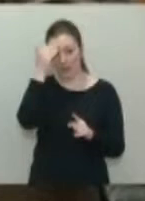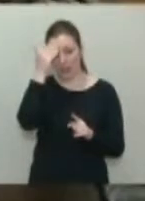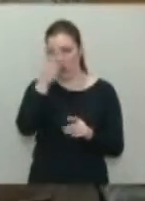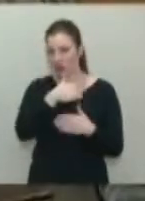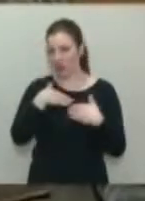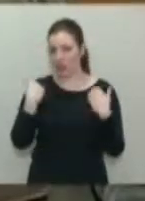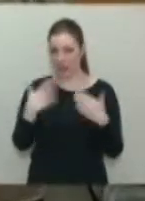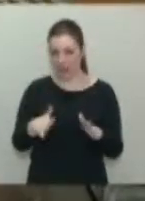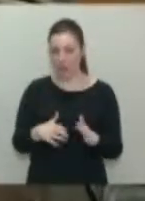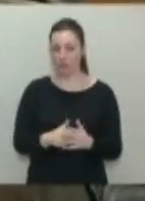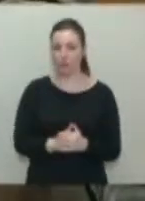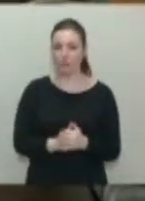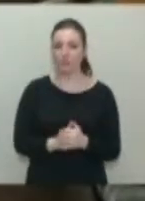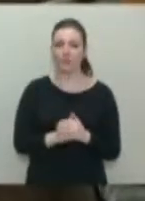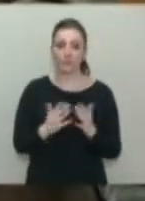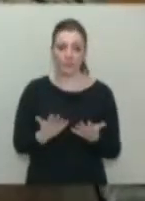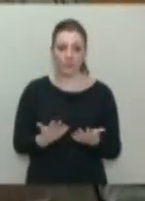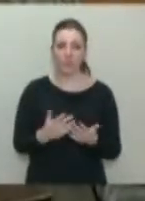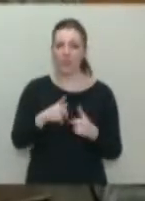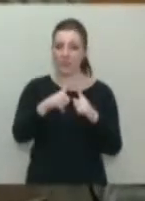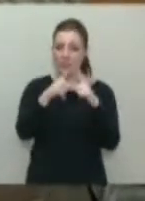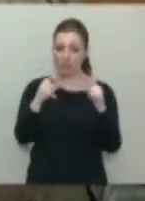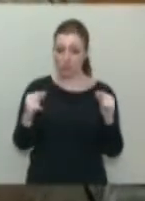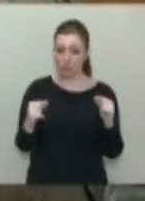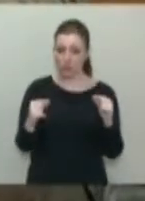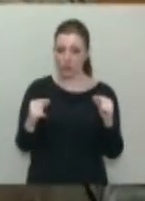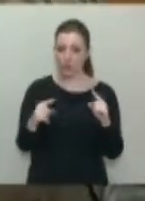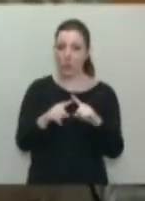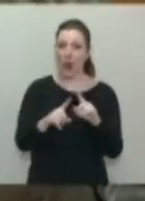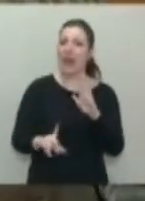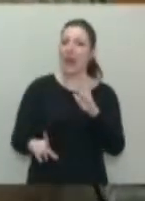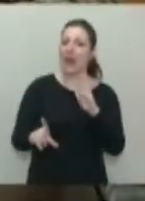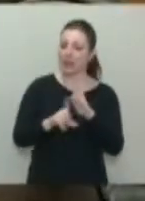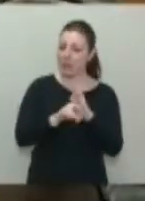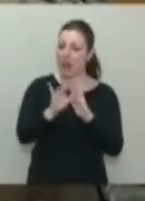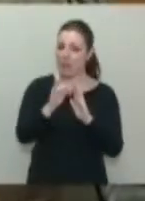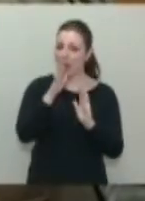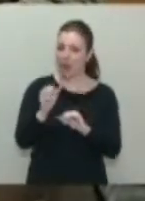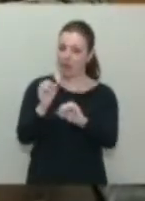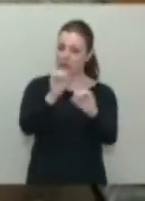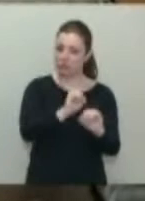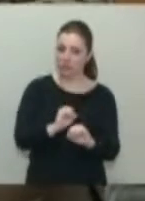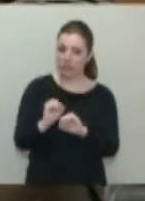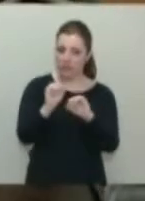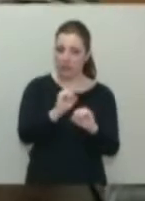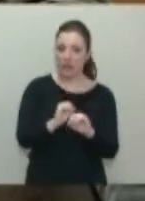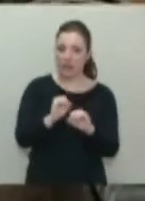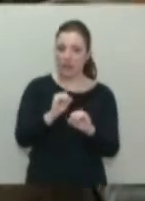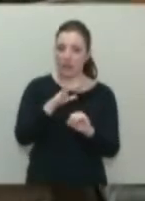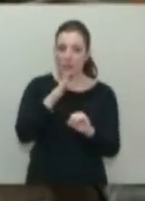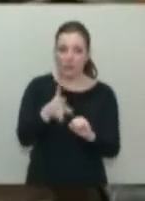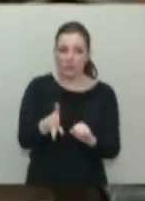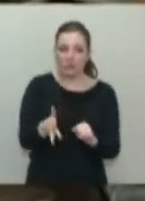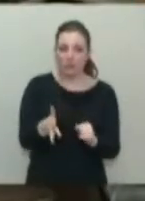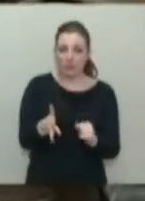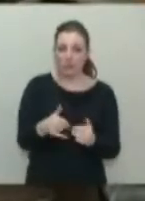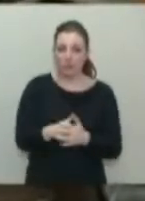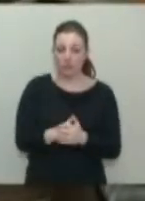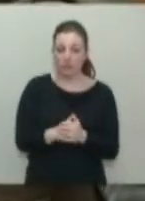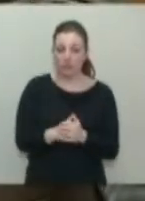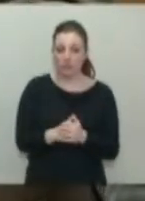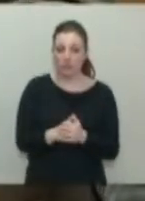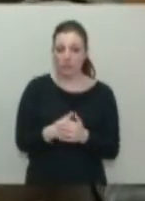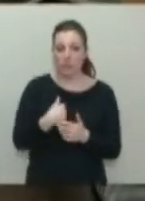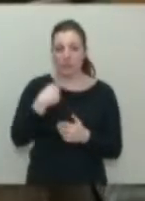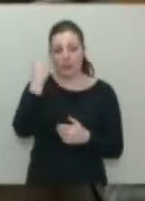queramos, que desde luego Asturias tiene toda la legitimidad para defender eso, porque, en fin, yo creo que desde